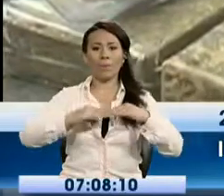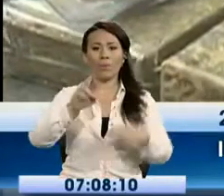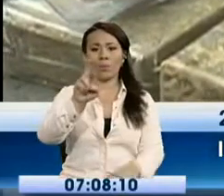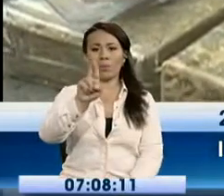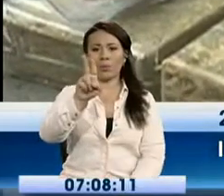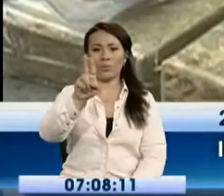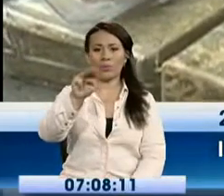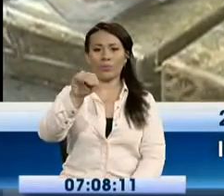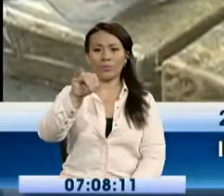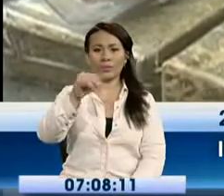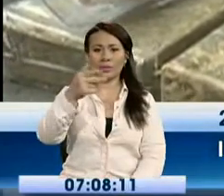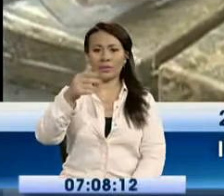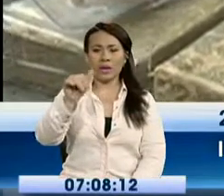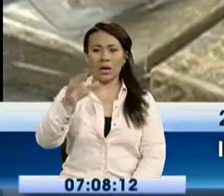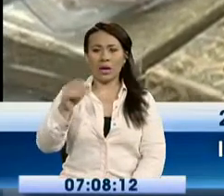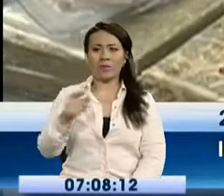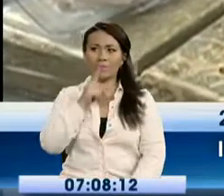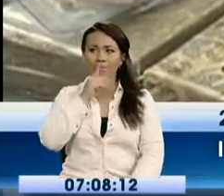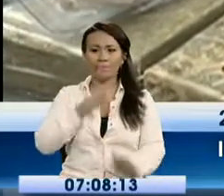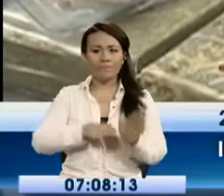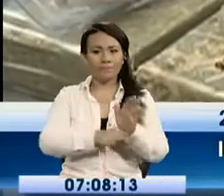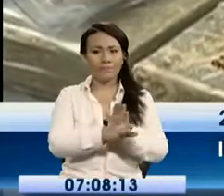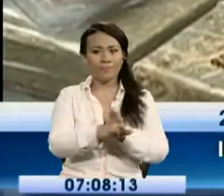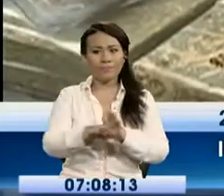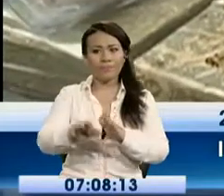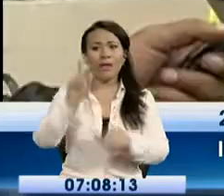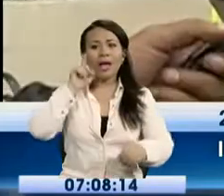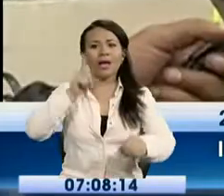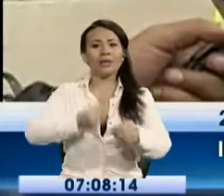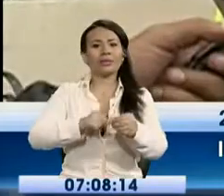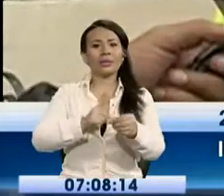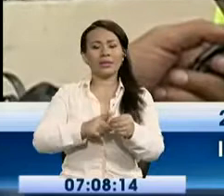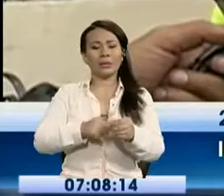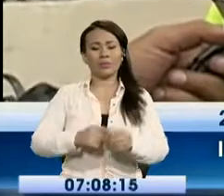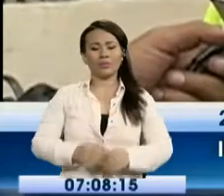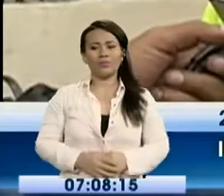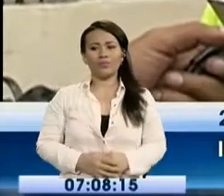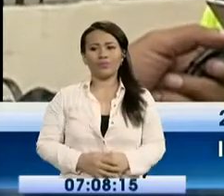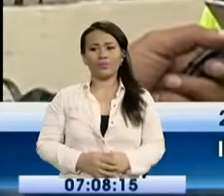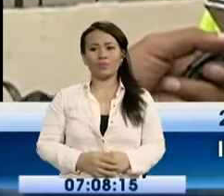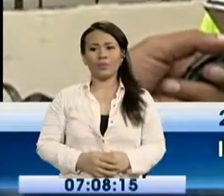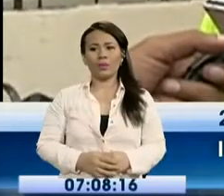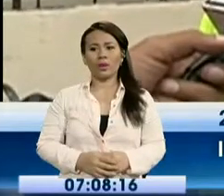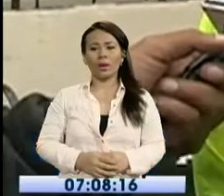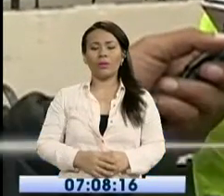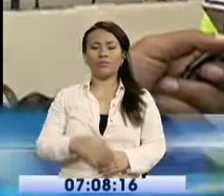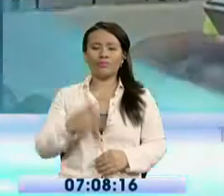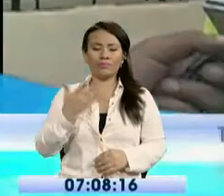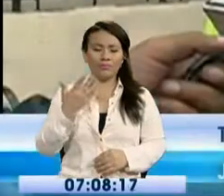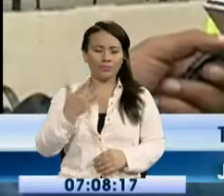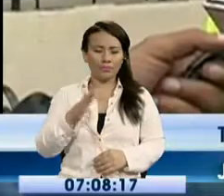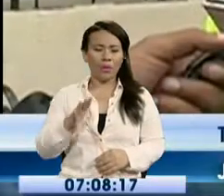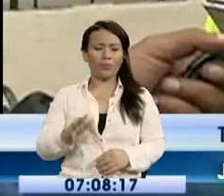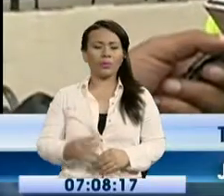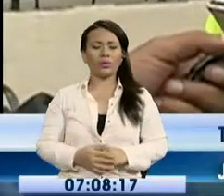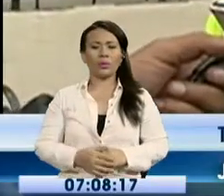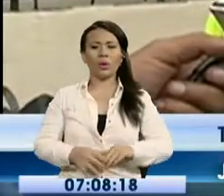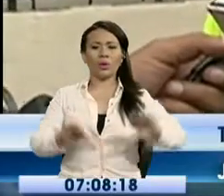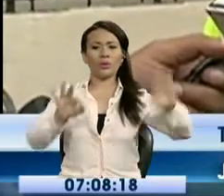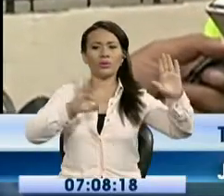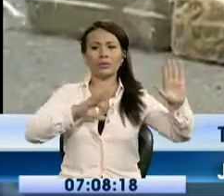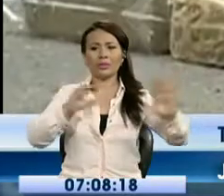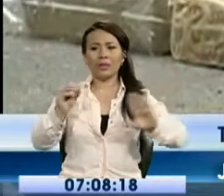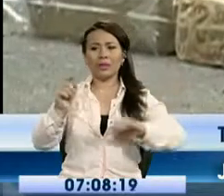caminos alternos, lograron llegar hasta la capital. Estamos hablando de aproximadamente cerca de 80.000